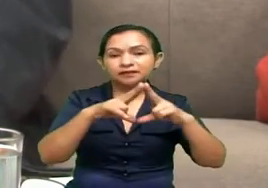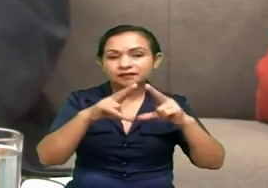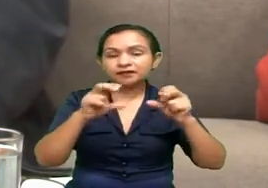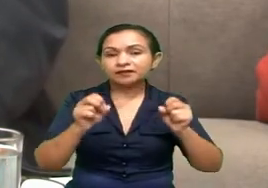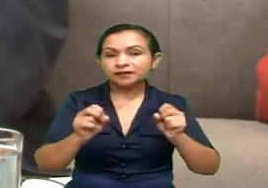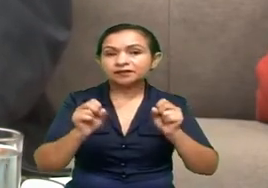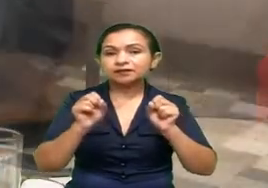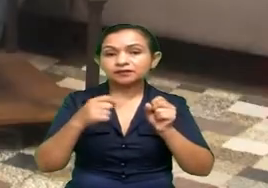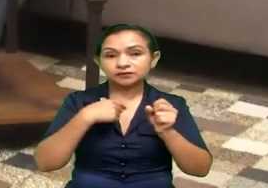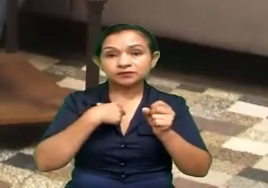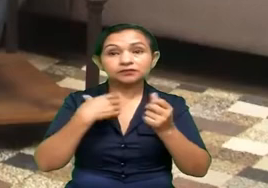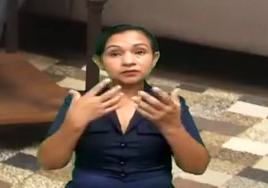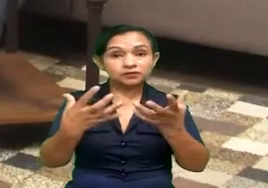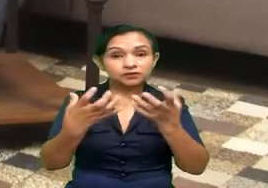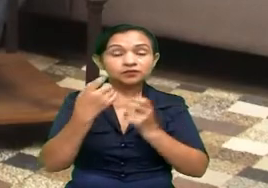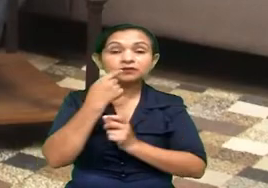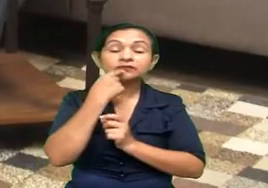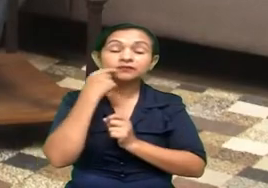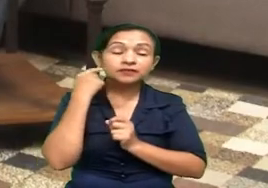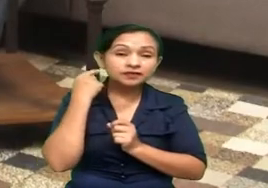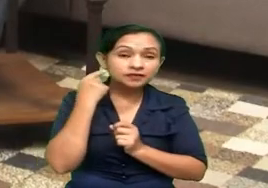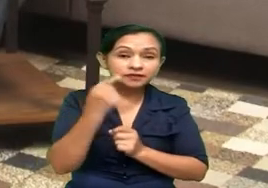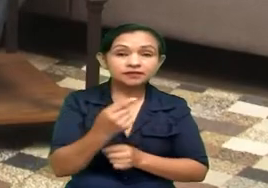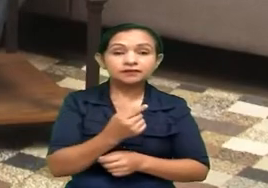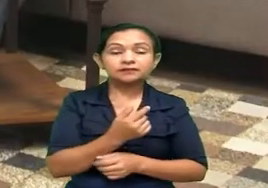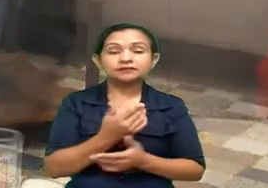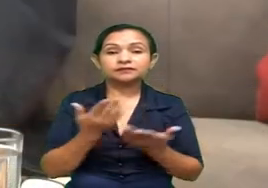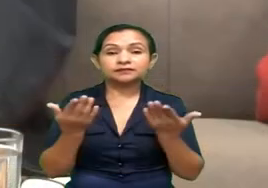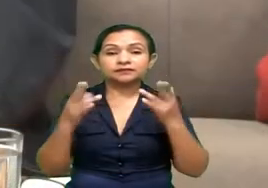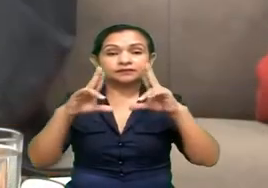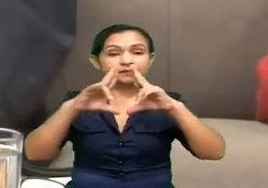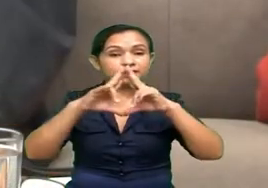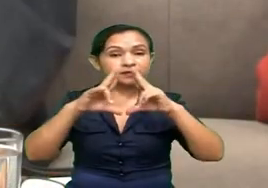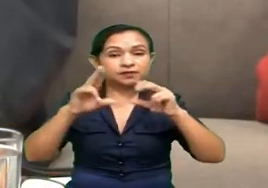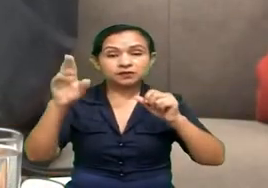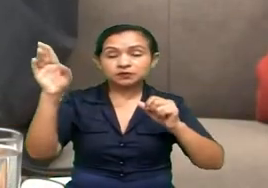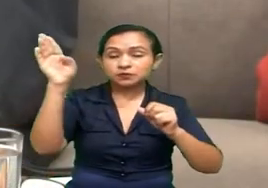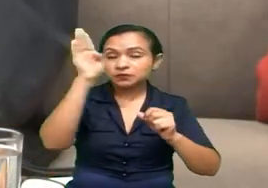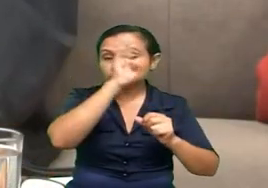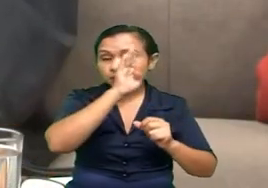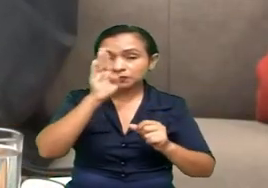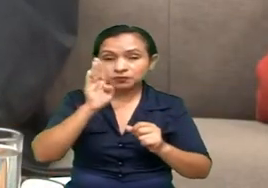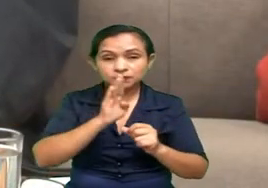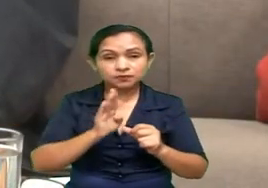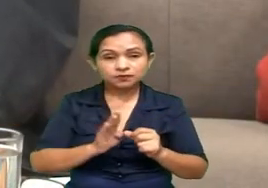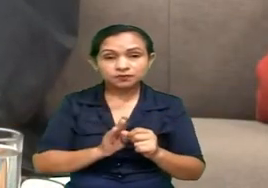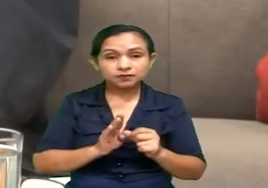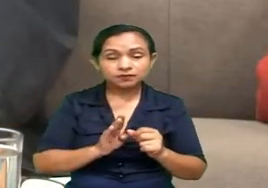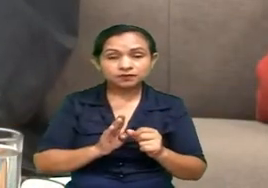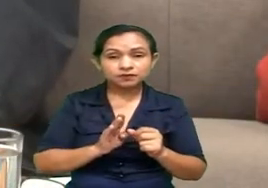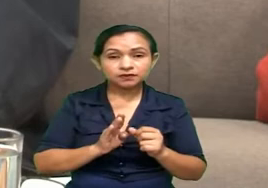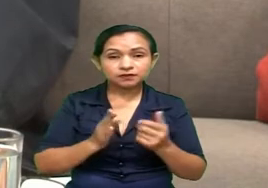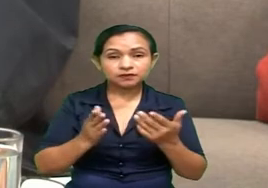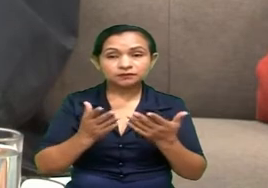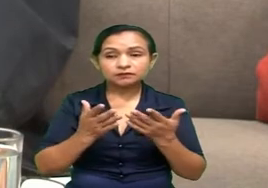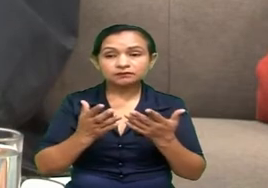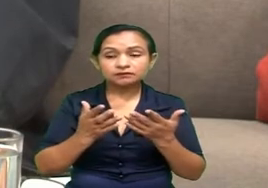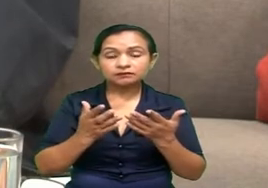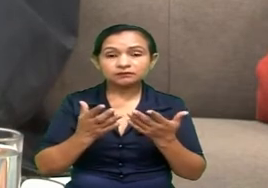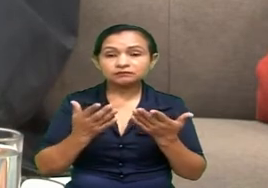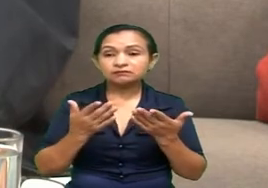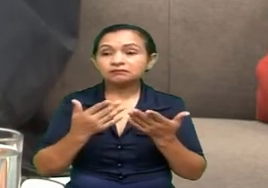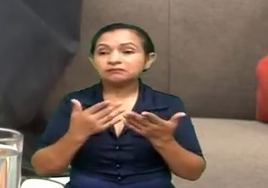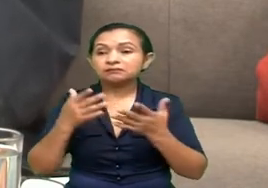yo quiero recalcar aquí que Nicaragua nunca ha tenido un afán guerrerista